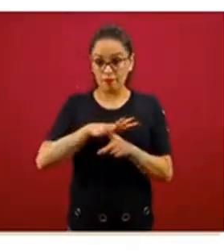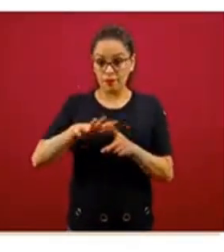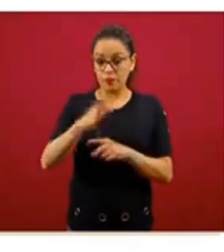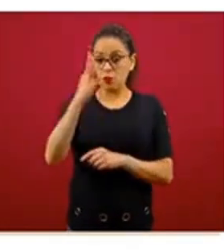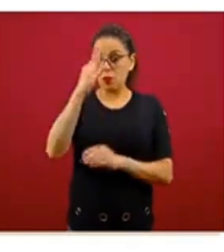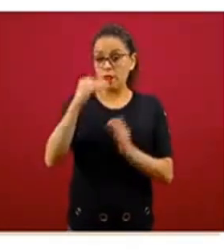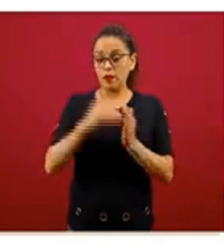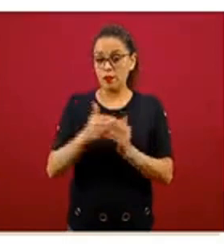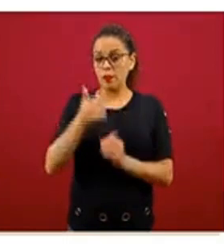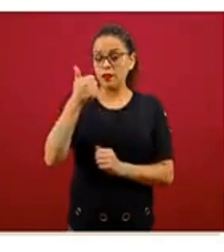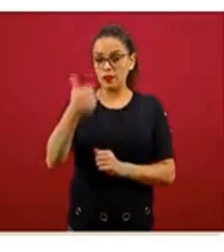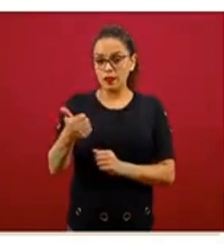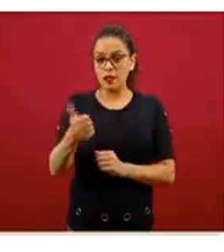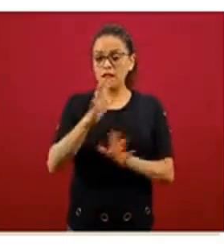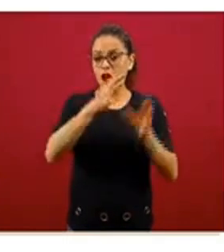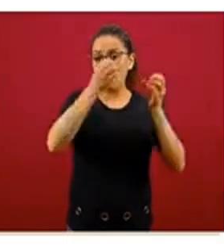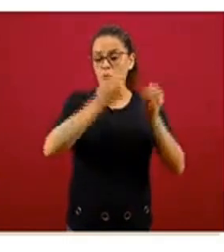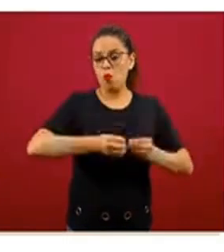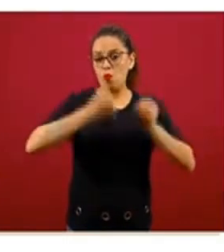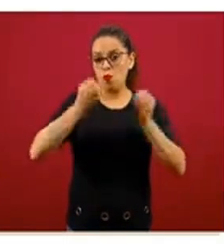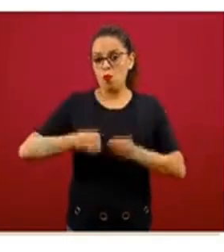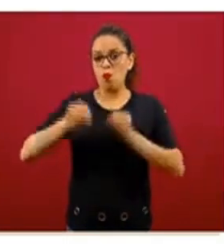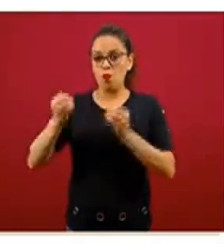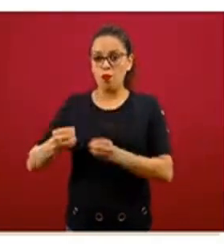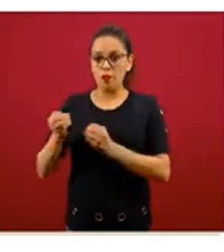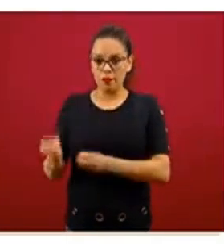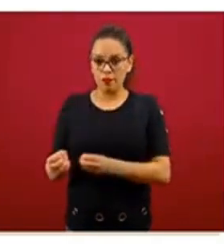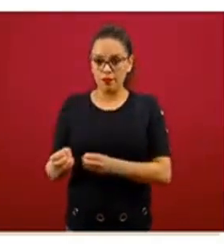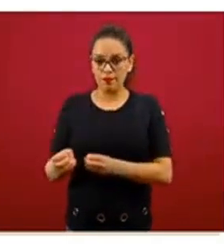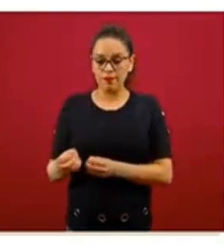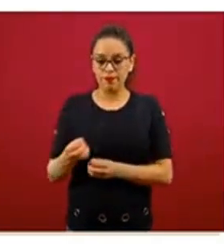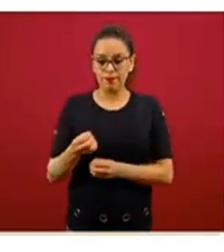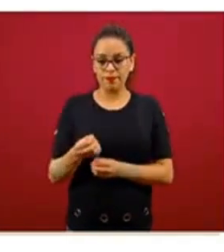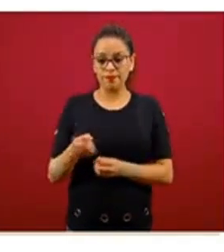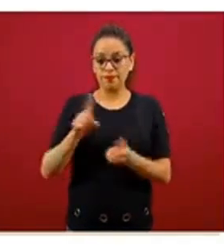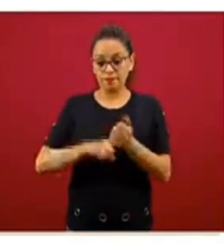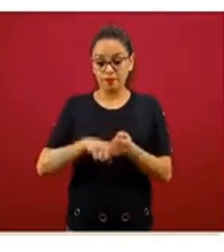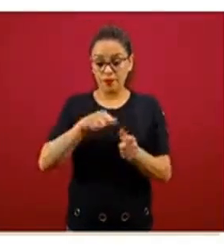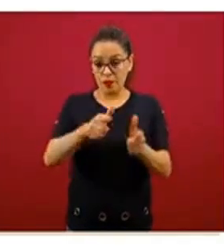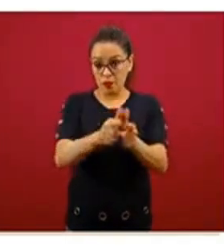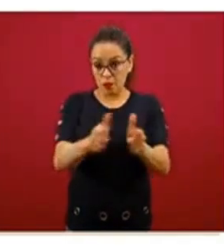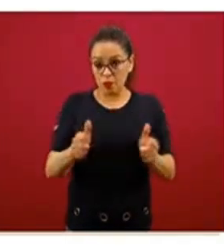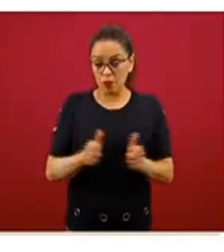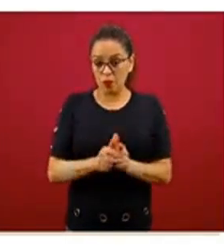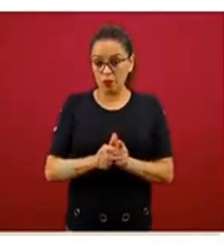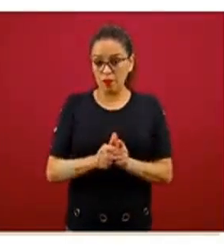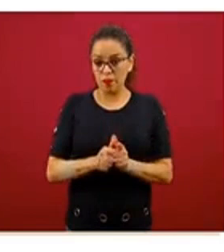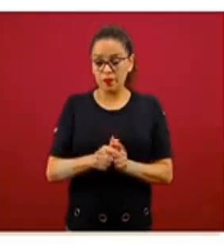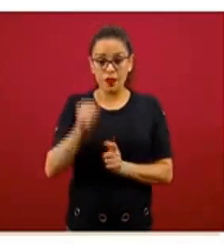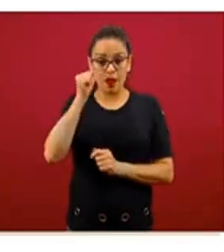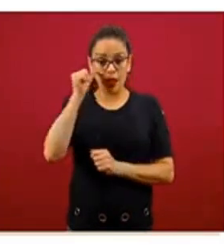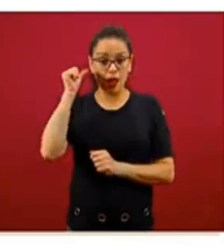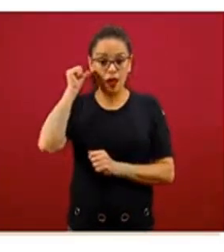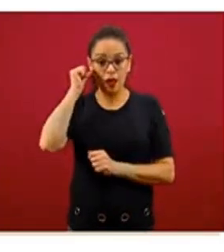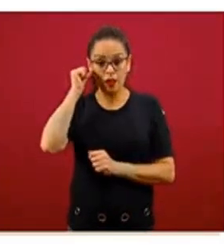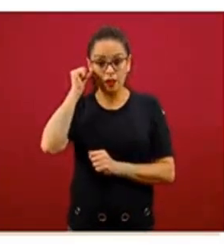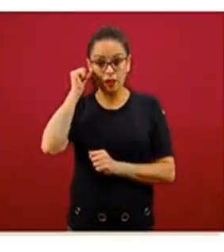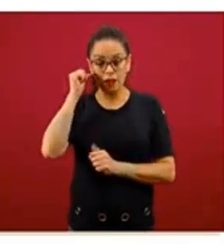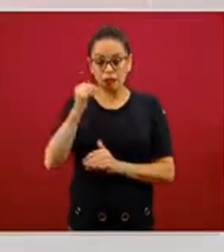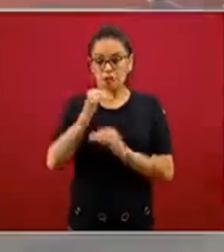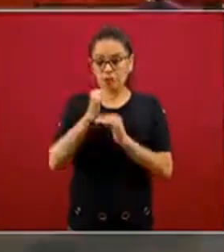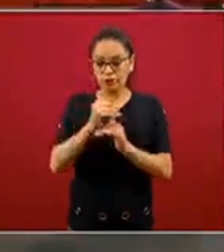se encontraban ocupadas, por lo tanto para este grupo una ocupación al corte de ayer del